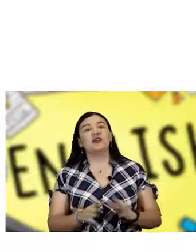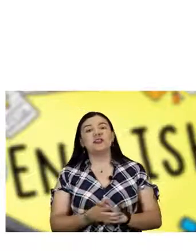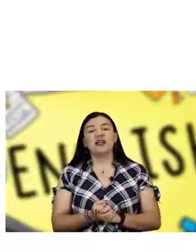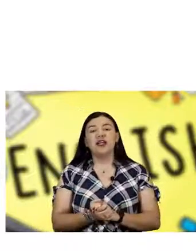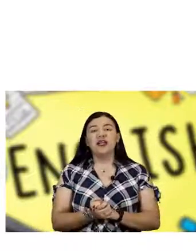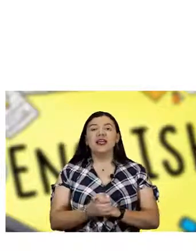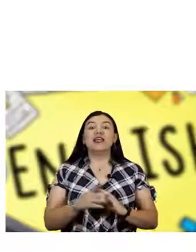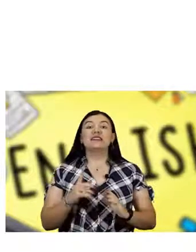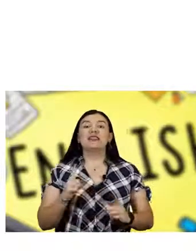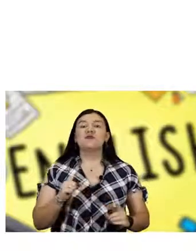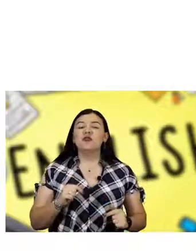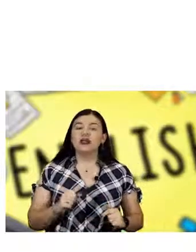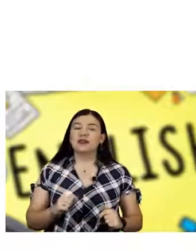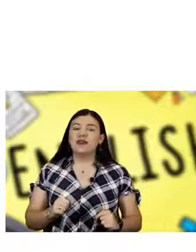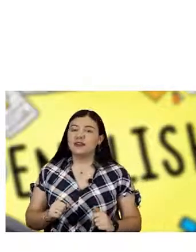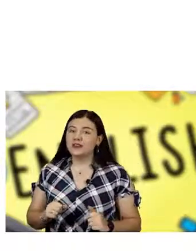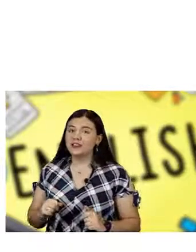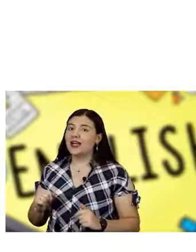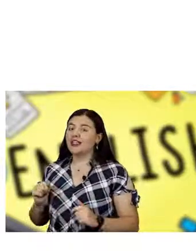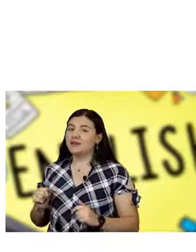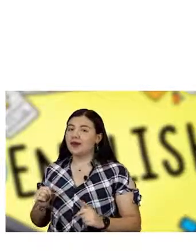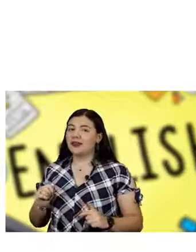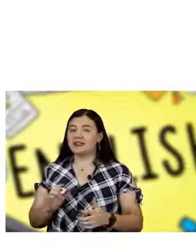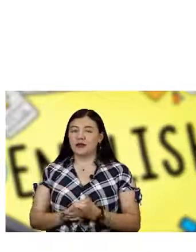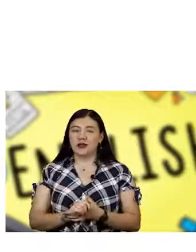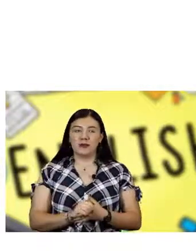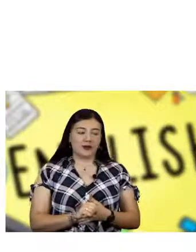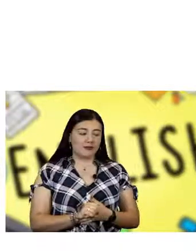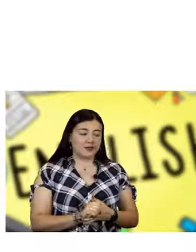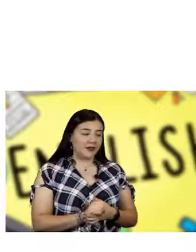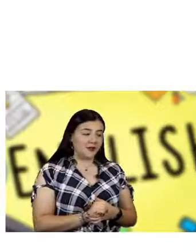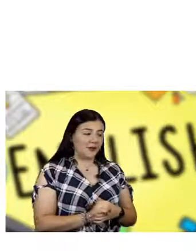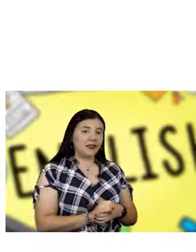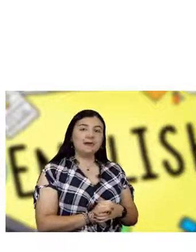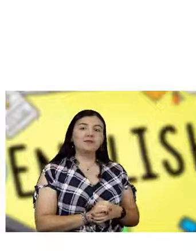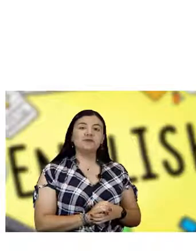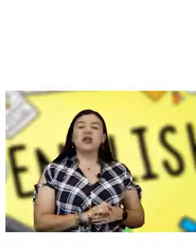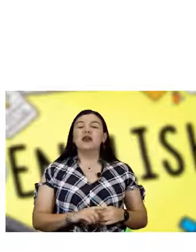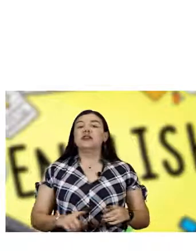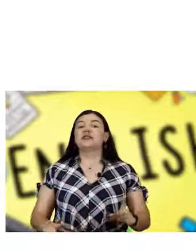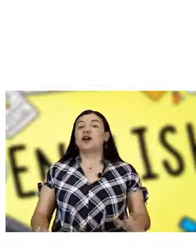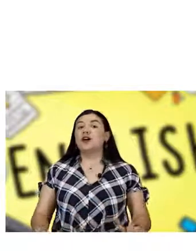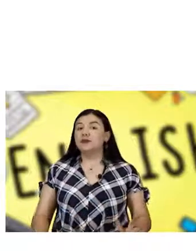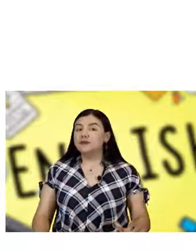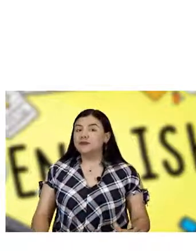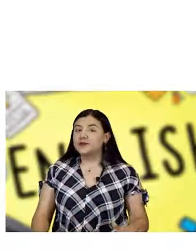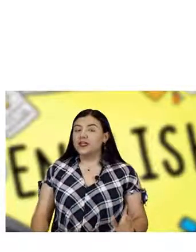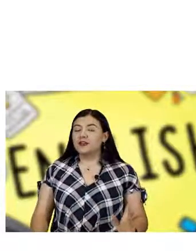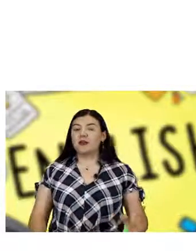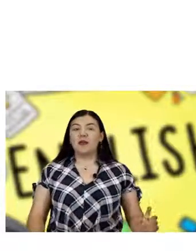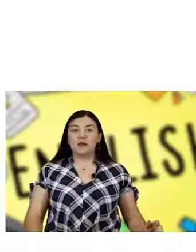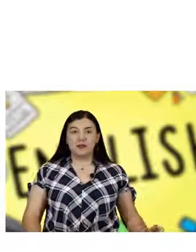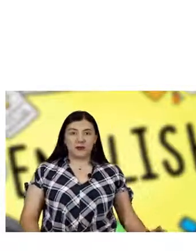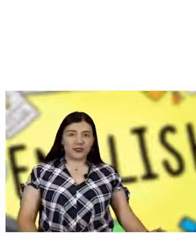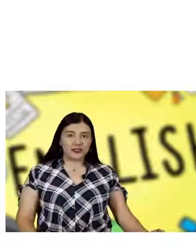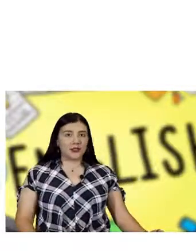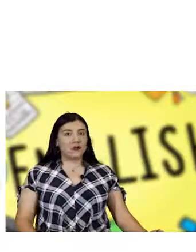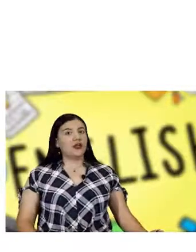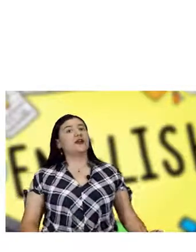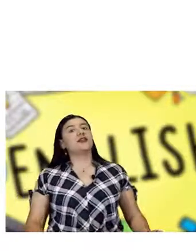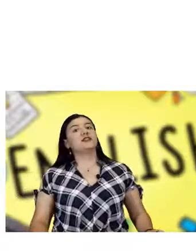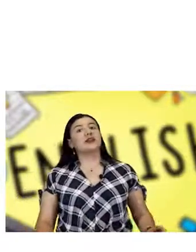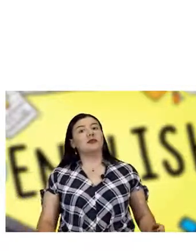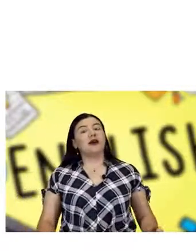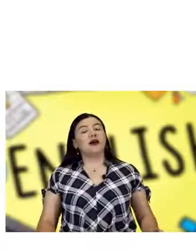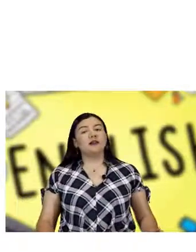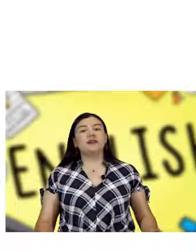dibujo profesional. Y estén muy atentos a las partes del cuerpo que vamos a ver hoy, ¿ok? So, remember,